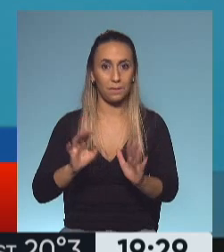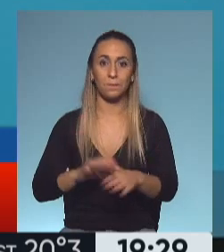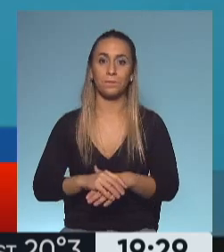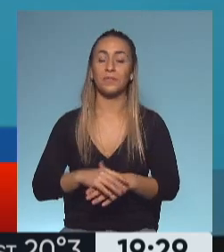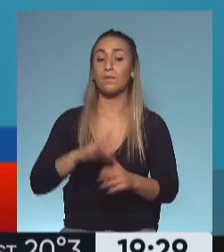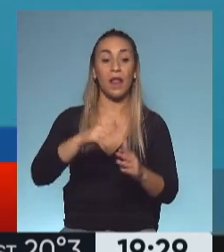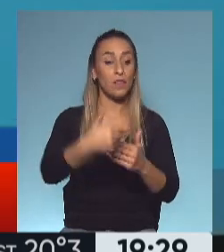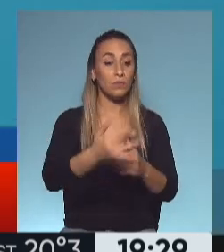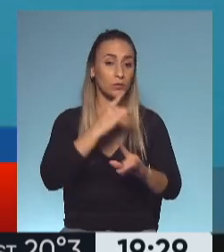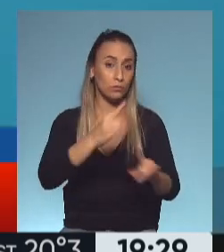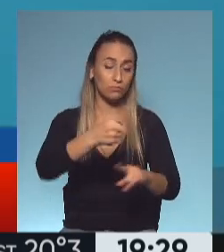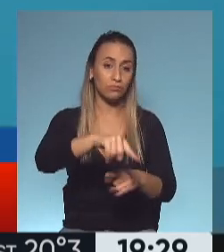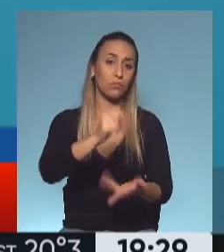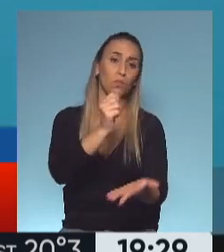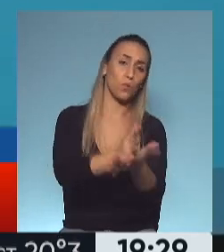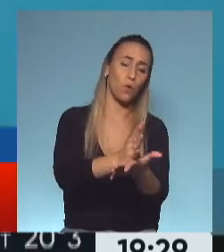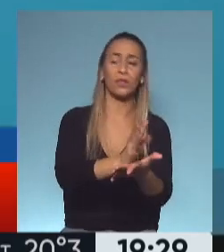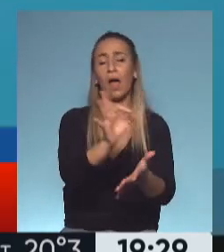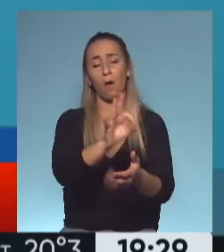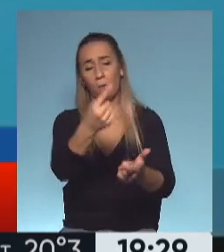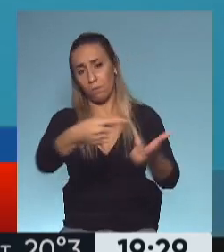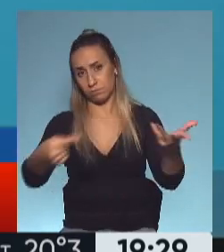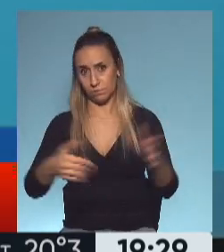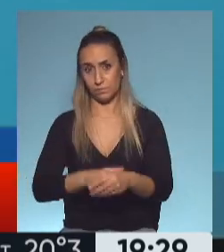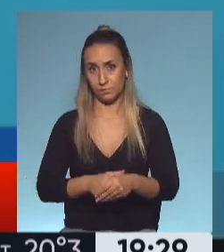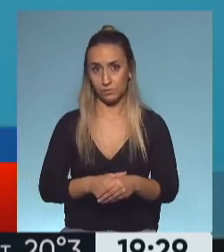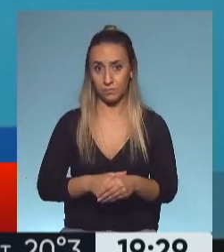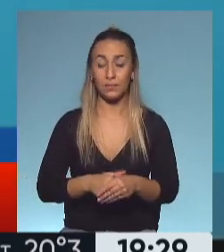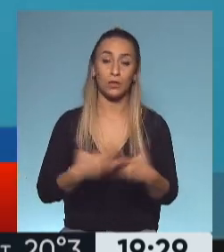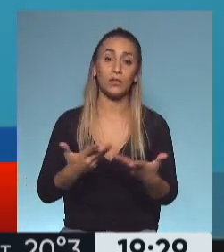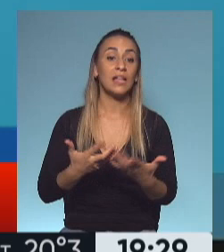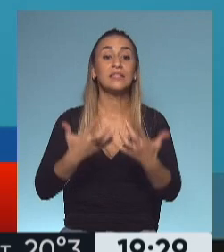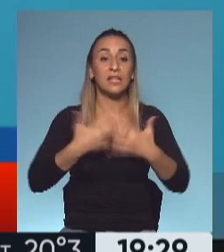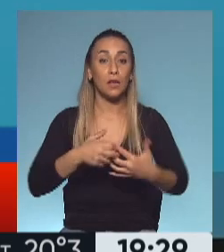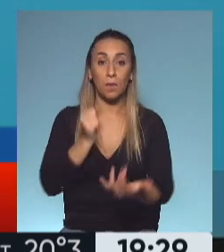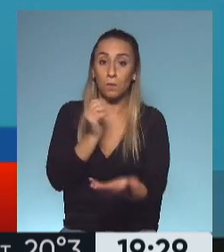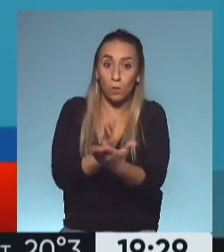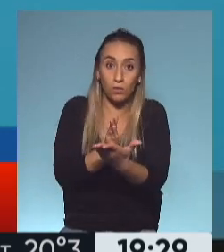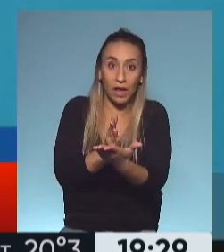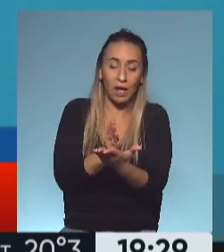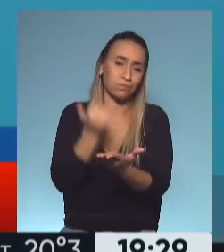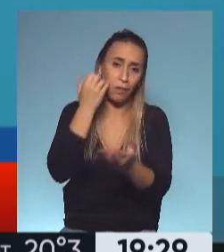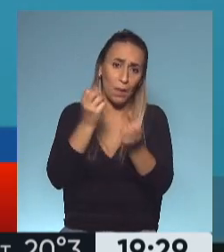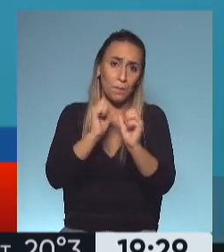las sanciones y multas mencionadas. Así que el sistema de multas está ya en plena